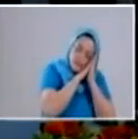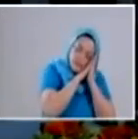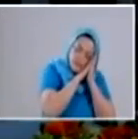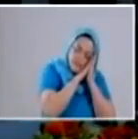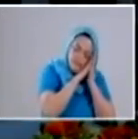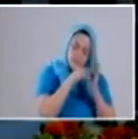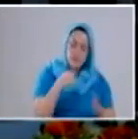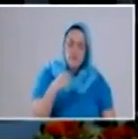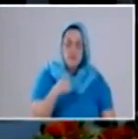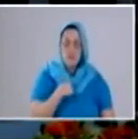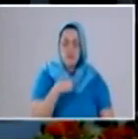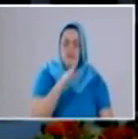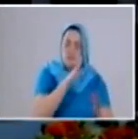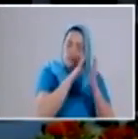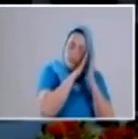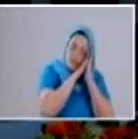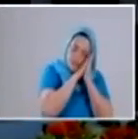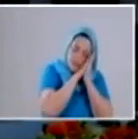yo dormí